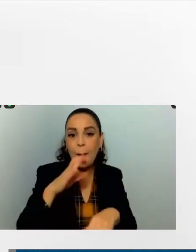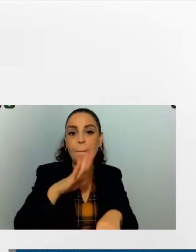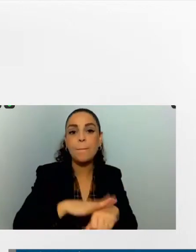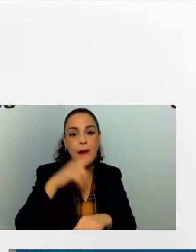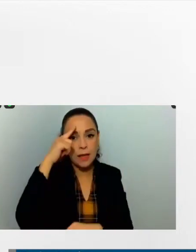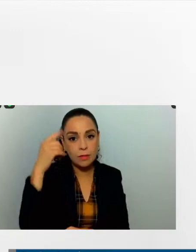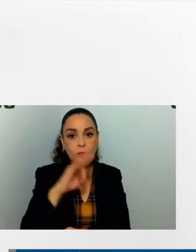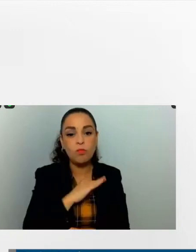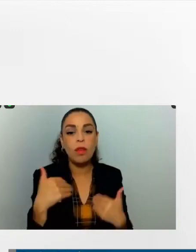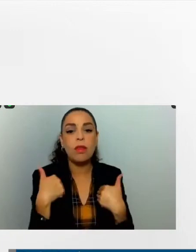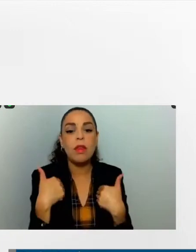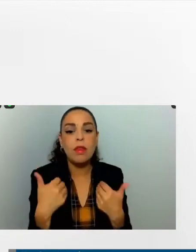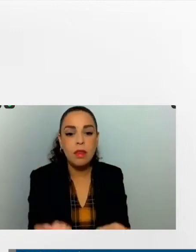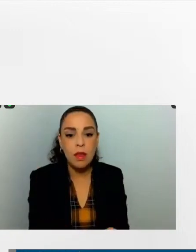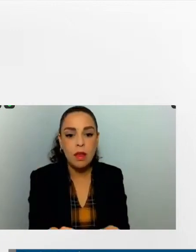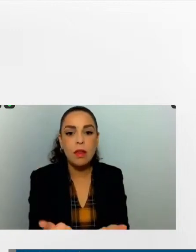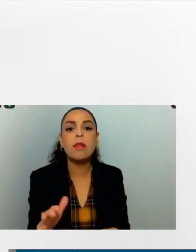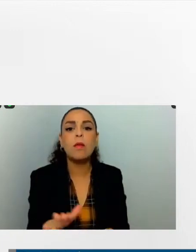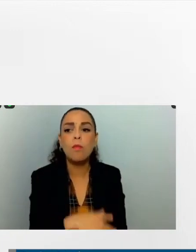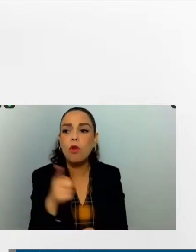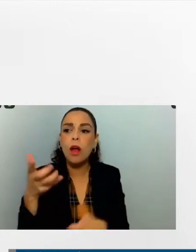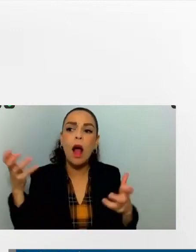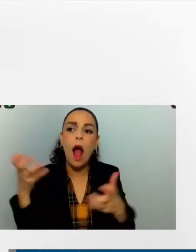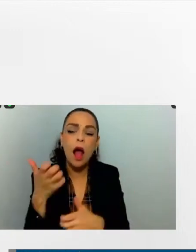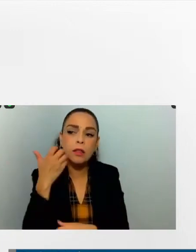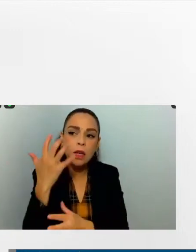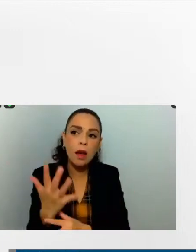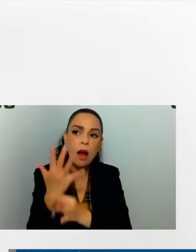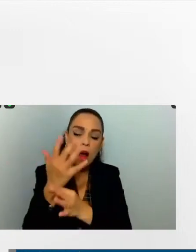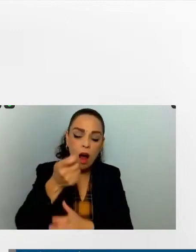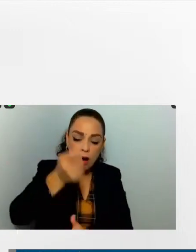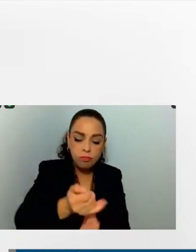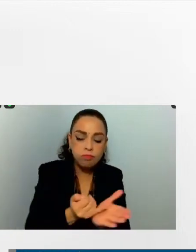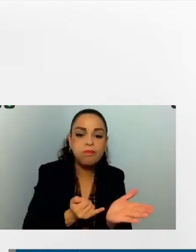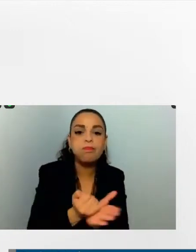adelante por qué se resolvió como se resolvió. Entonces,